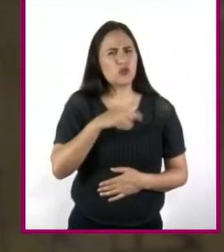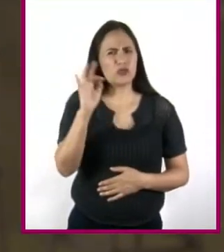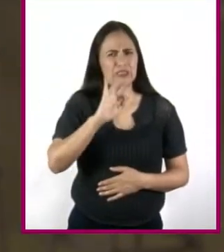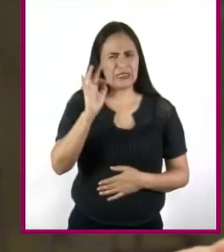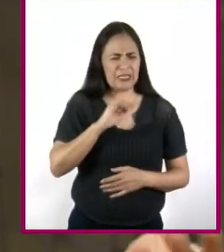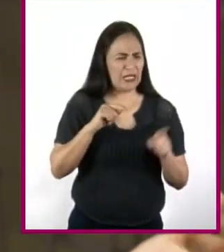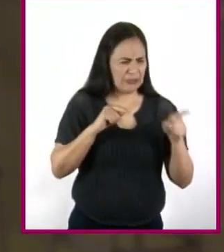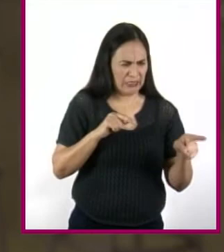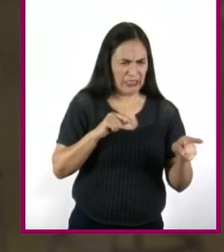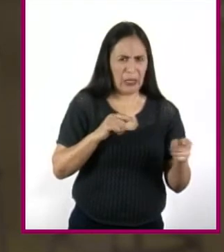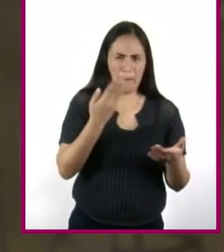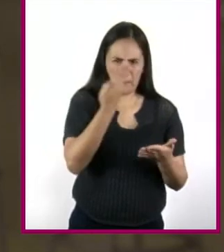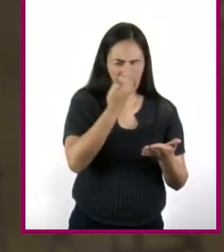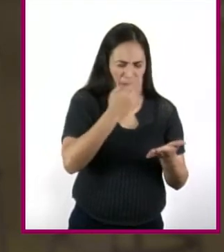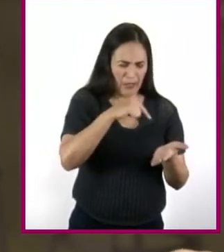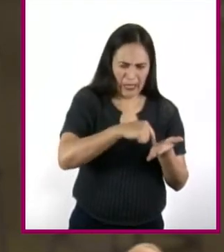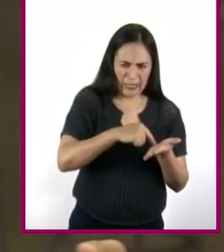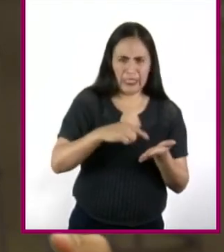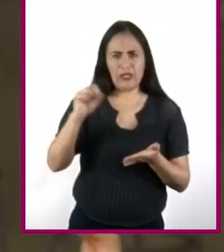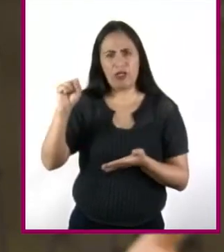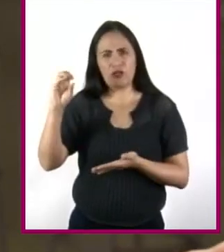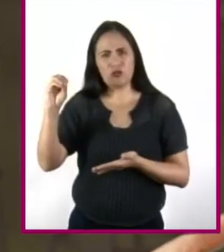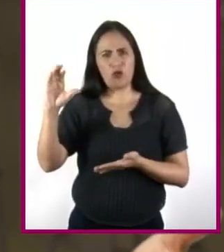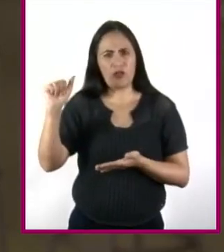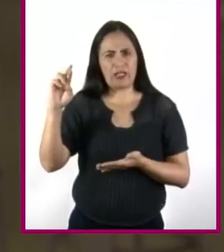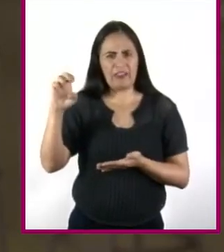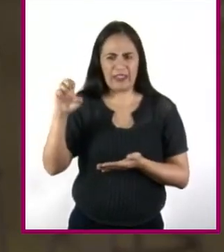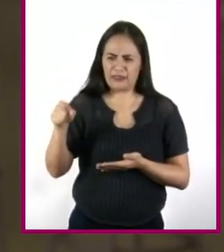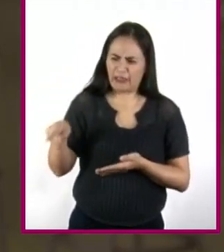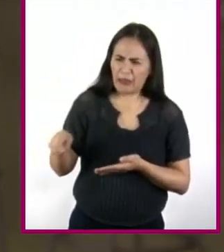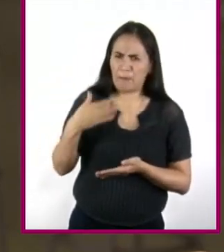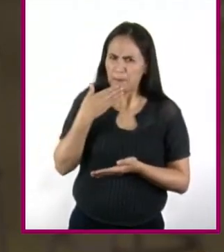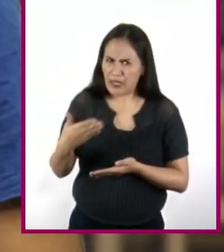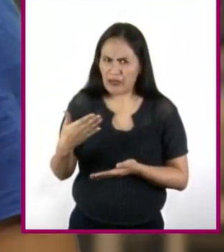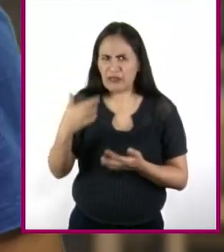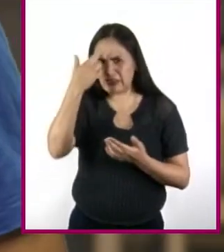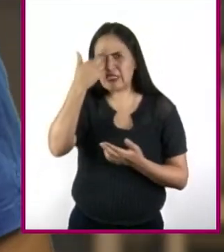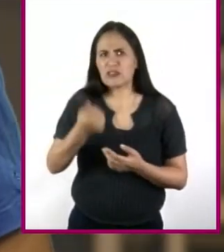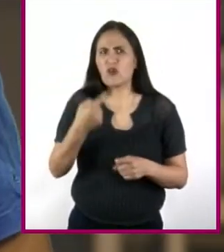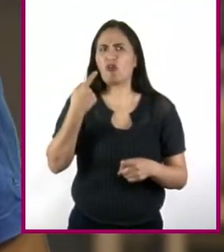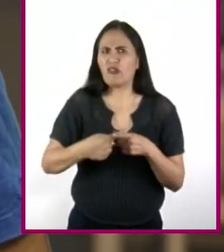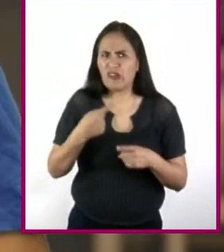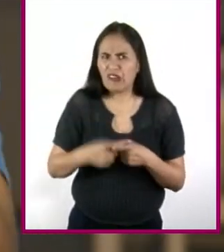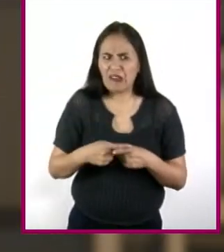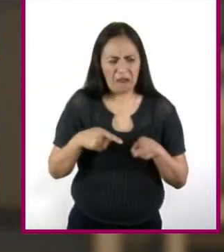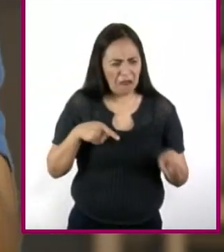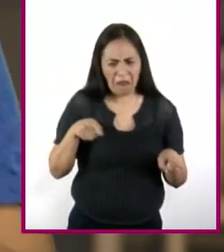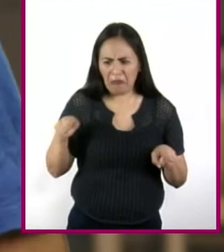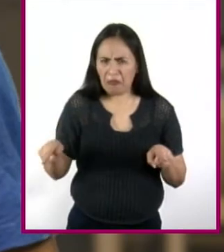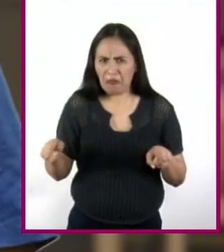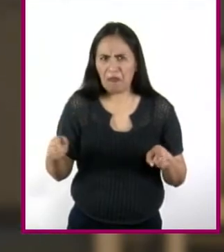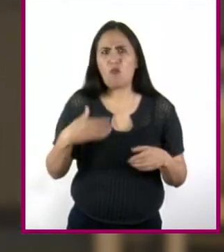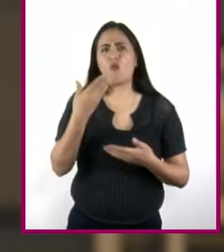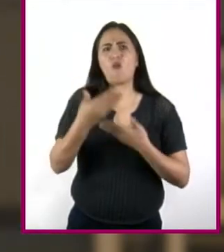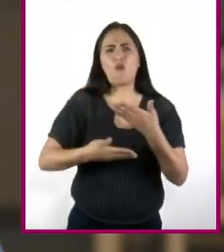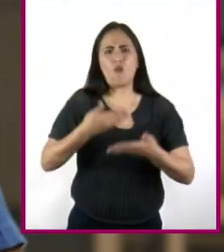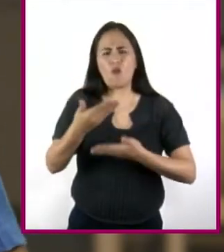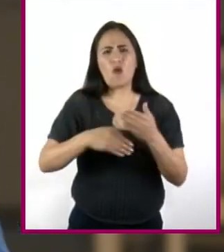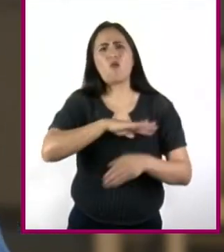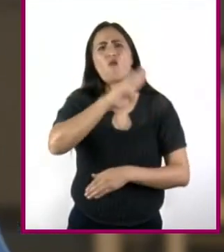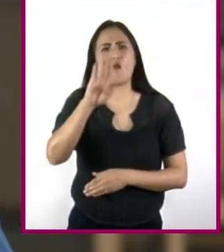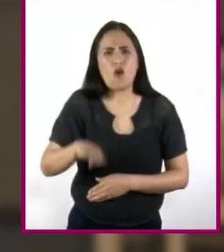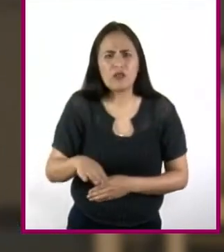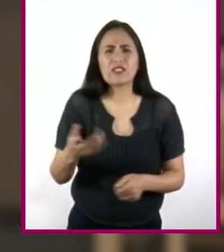estas posiciones está en lo correcto respecto a lo que pasa después de la muerte? así es, jovenazo. Después de todo,